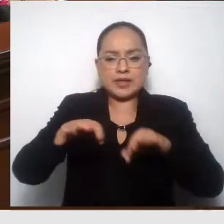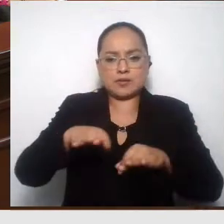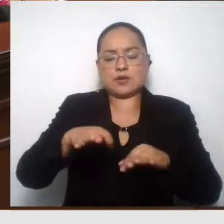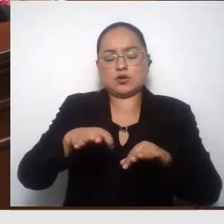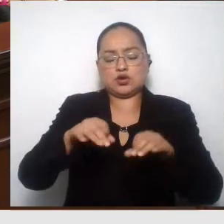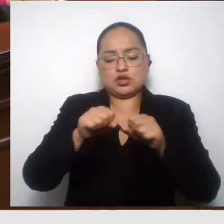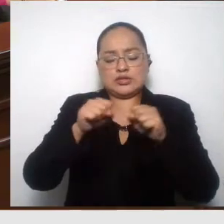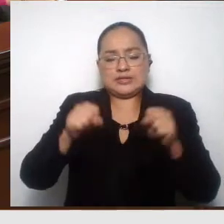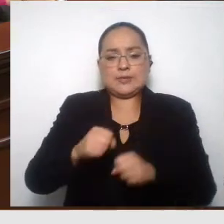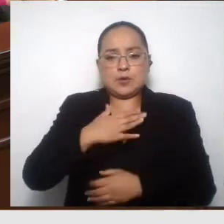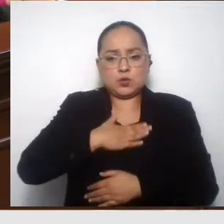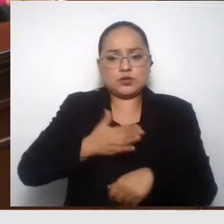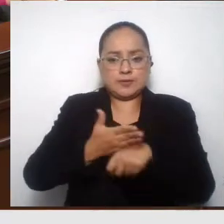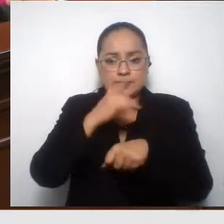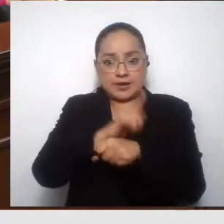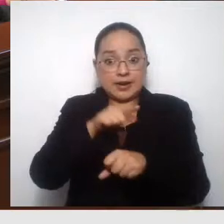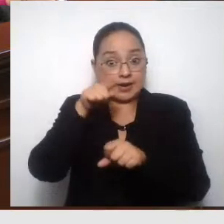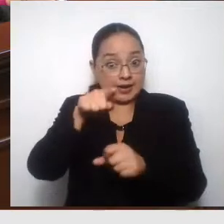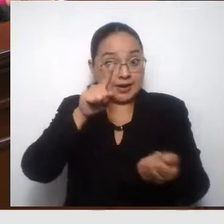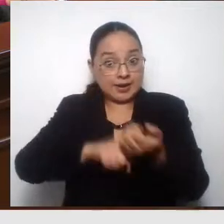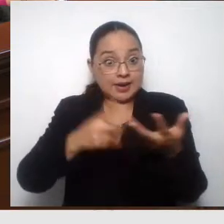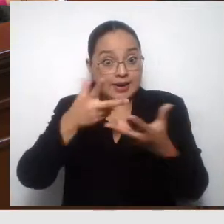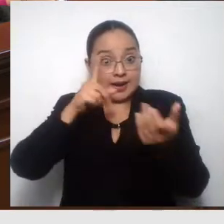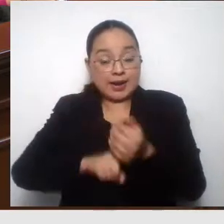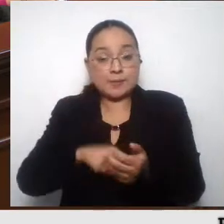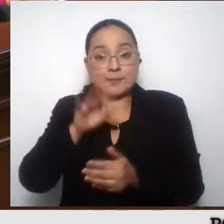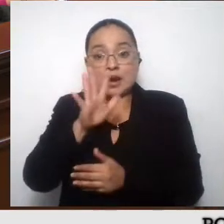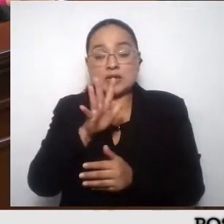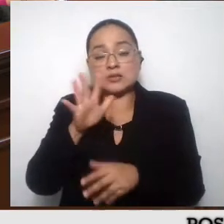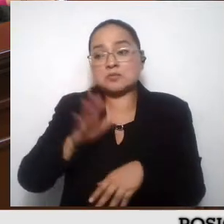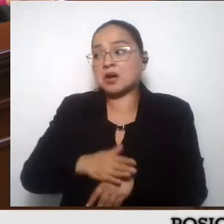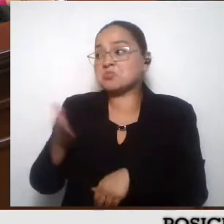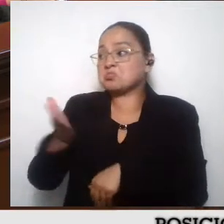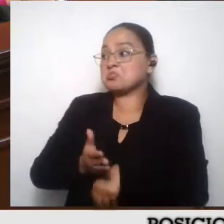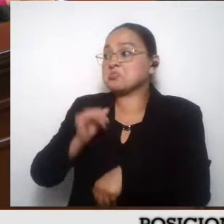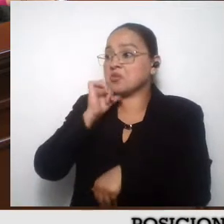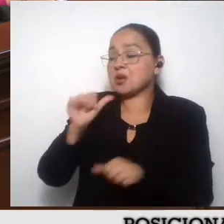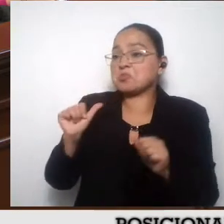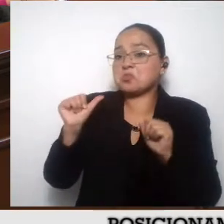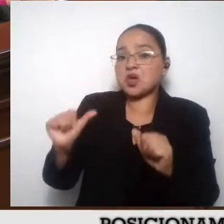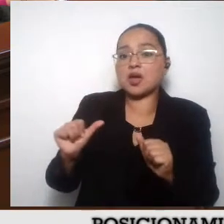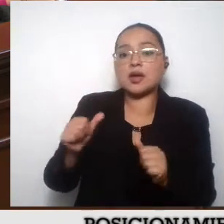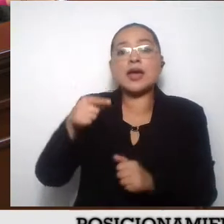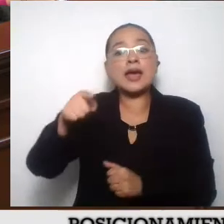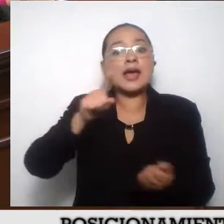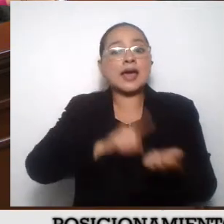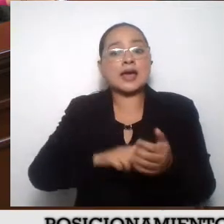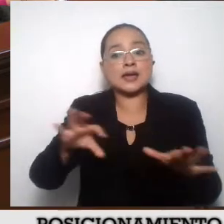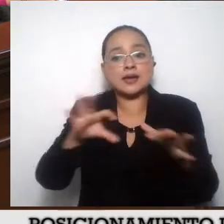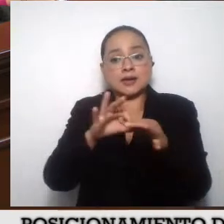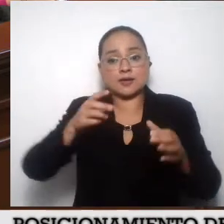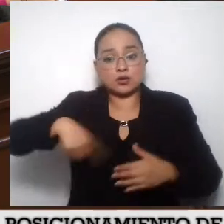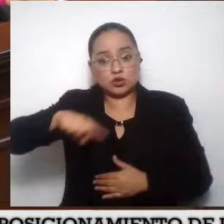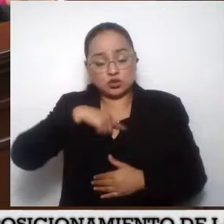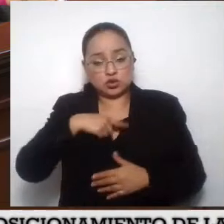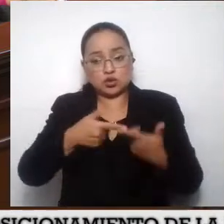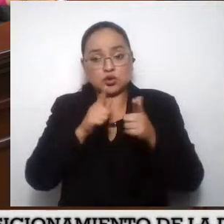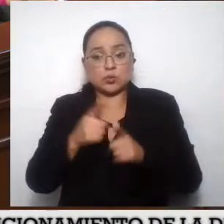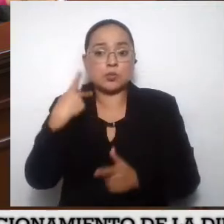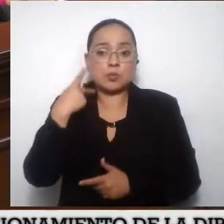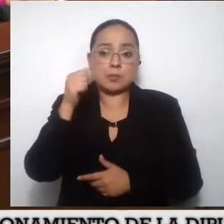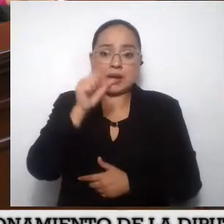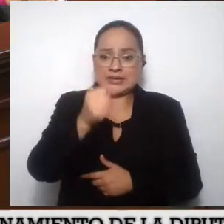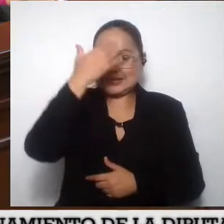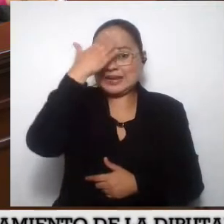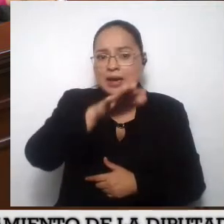ya lo expresé, alienta la impunidad, opiniones que al Partido Sinaloense comparte y respalda completamente.